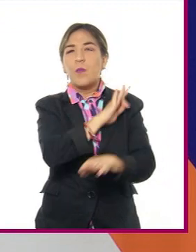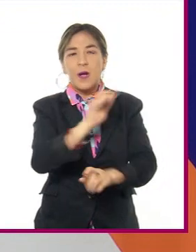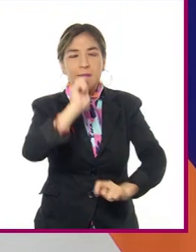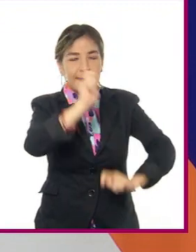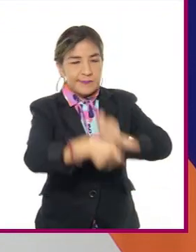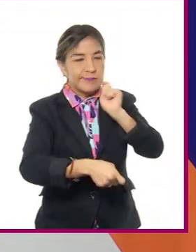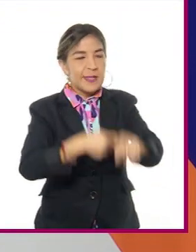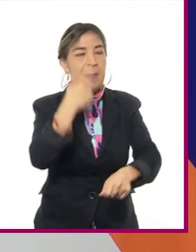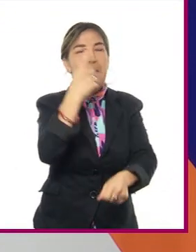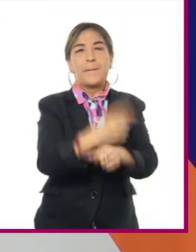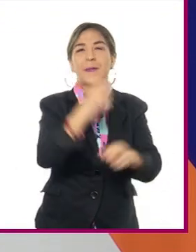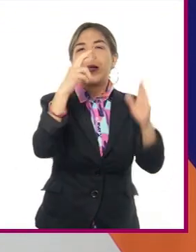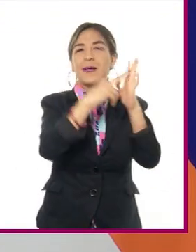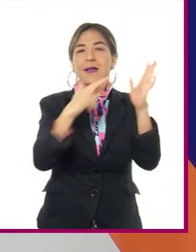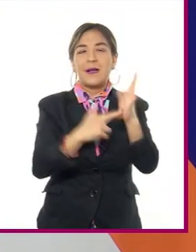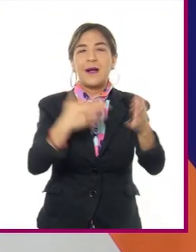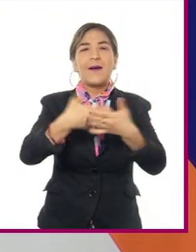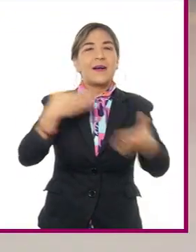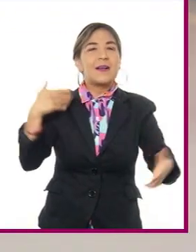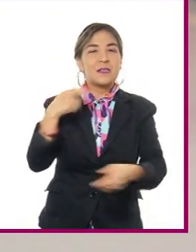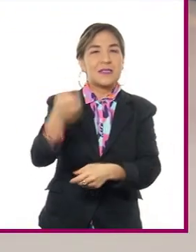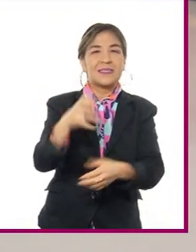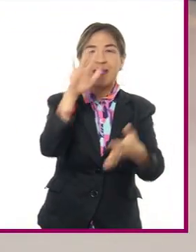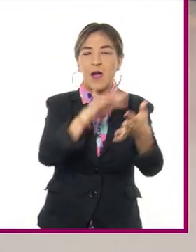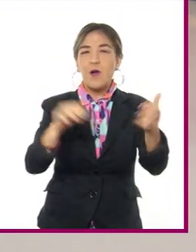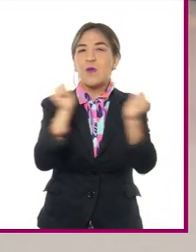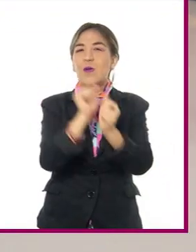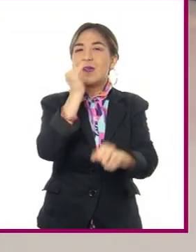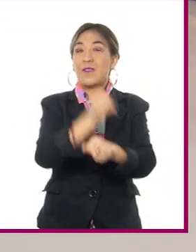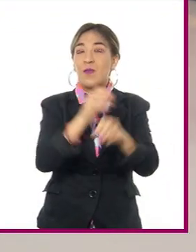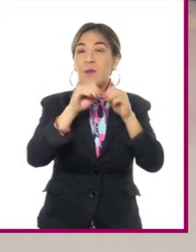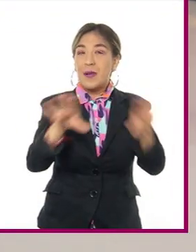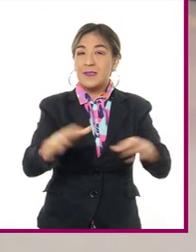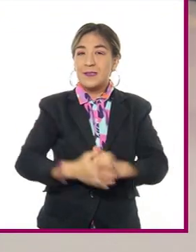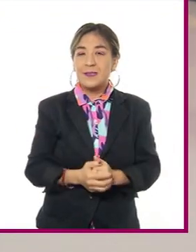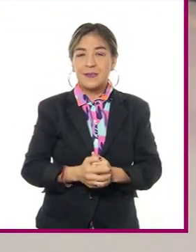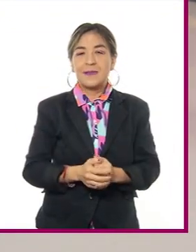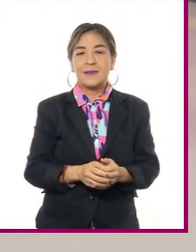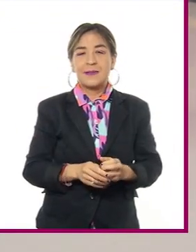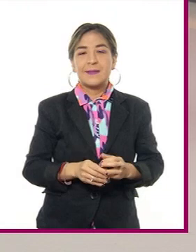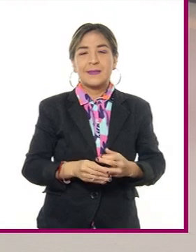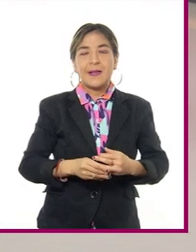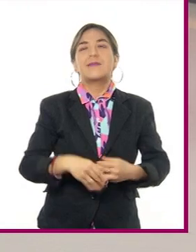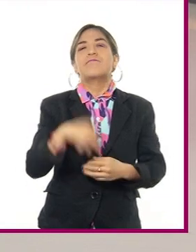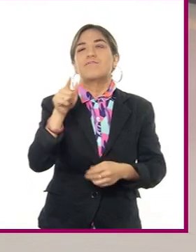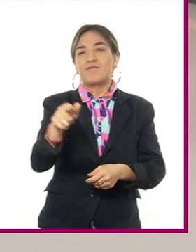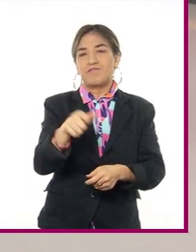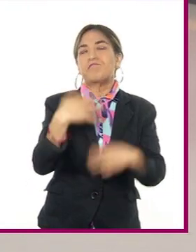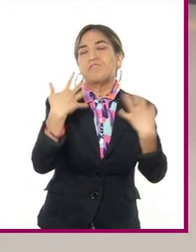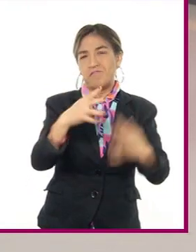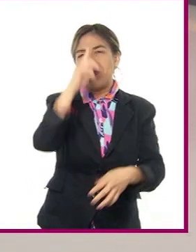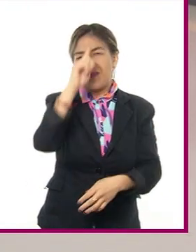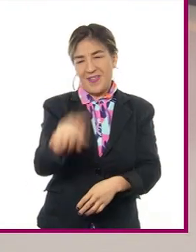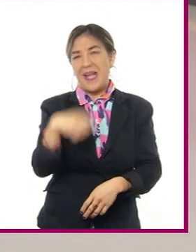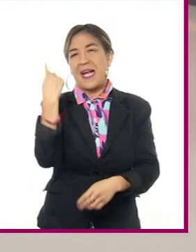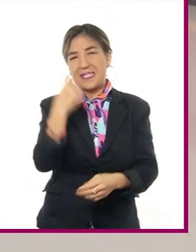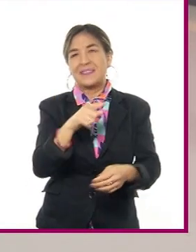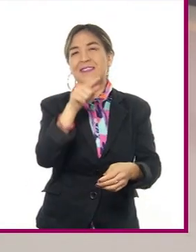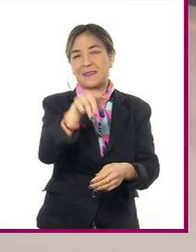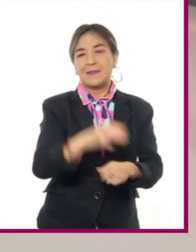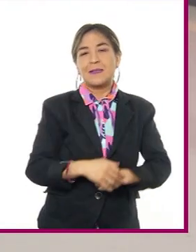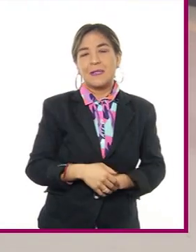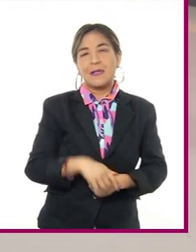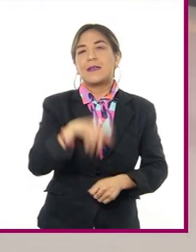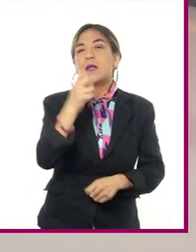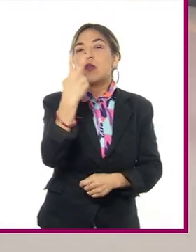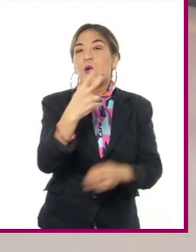primera regla que leímos con la información que tenemos? Bueno, pues eso suena muy sencillo, profesor. Es uno de los